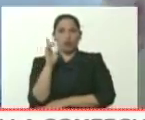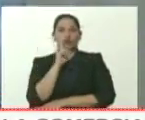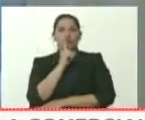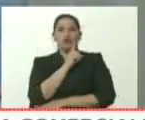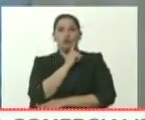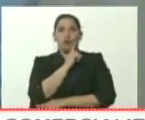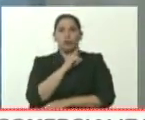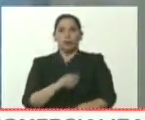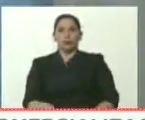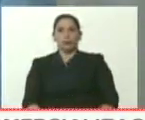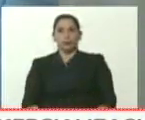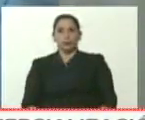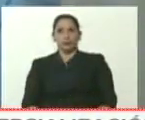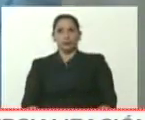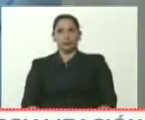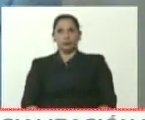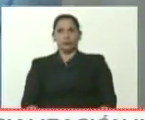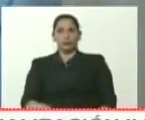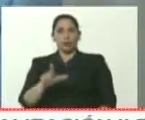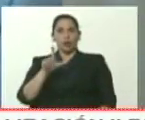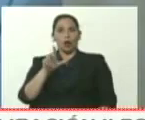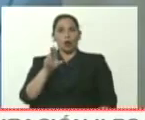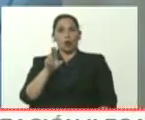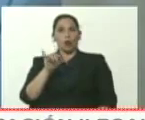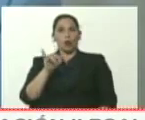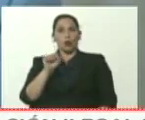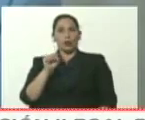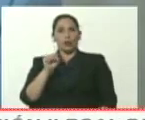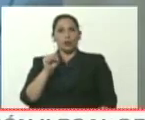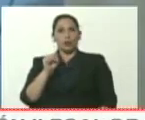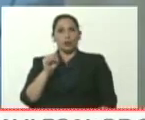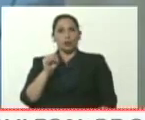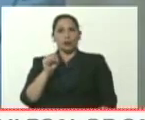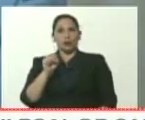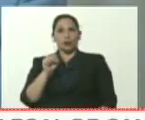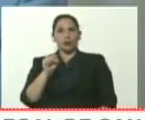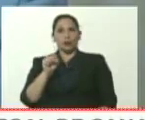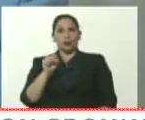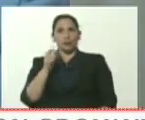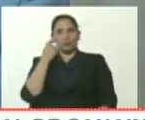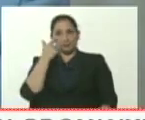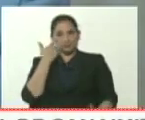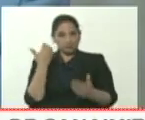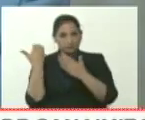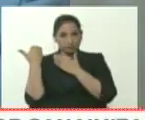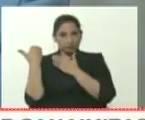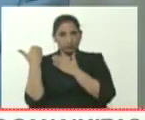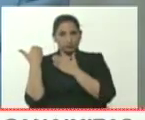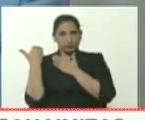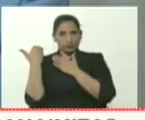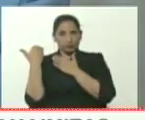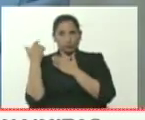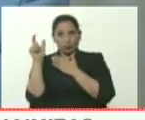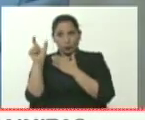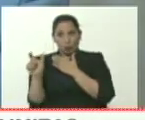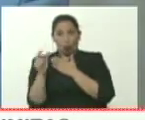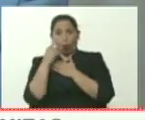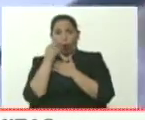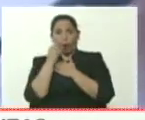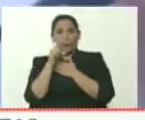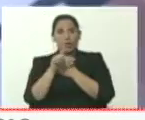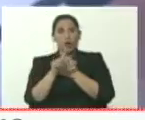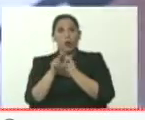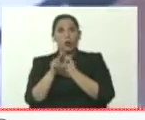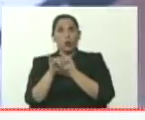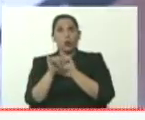denominado Luis Ricardo Gómez Peñaranda. Este individuo, Luis Ricardo Gómez